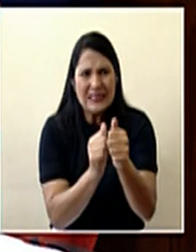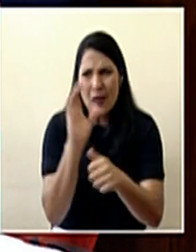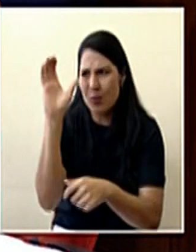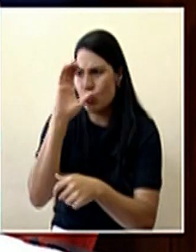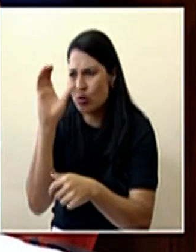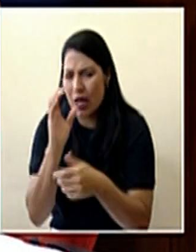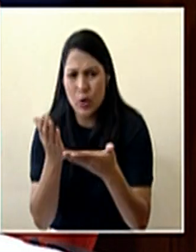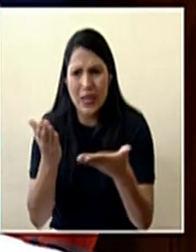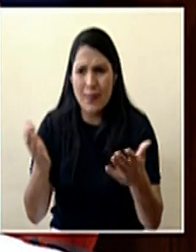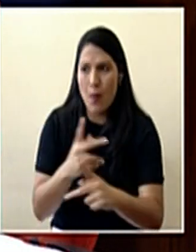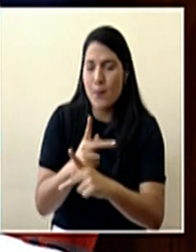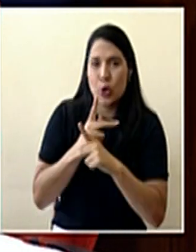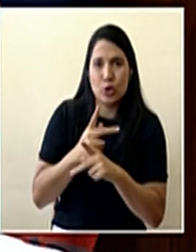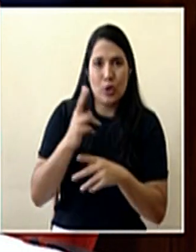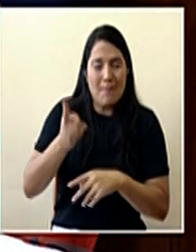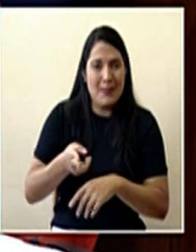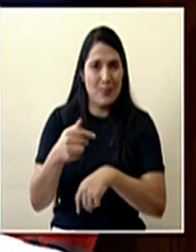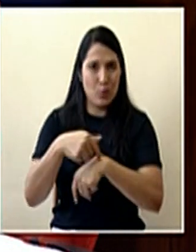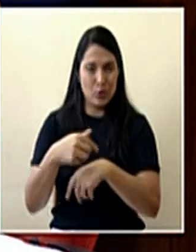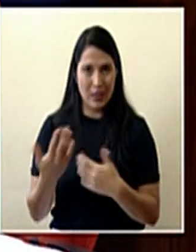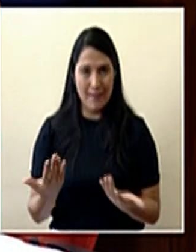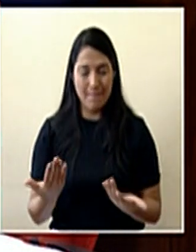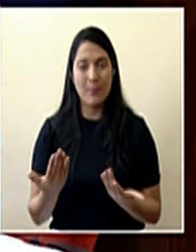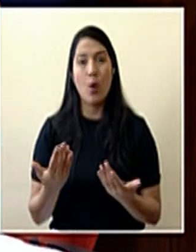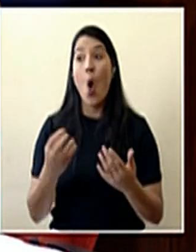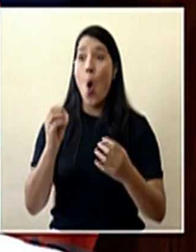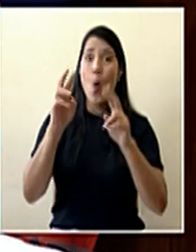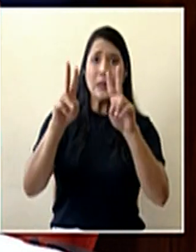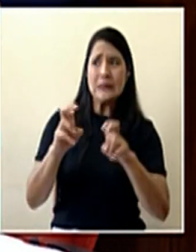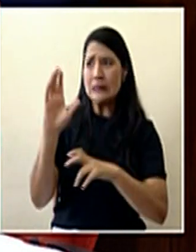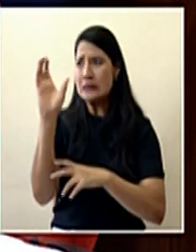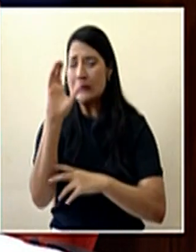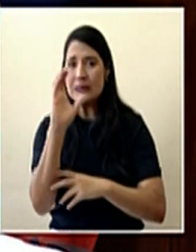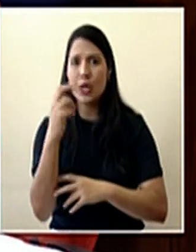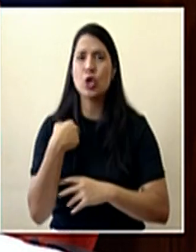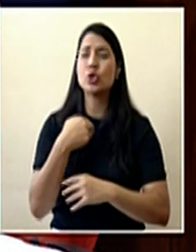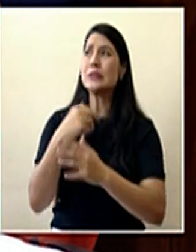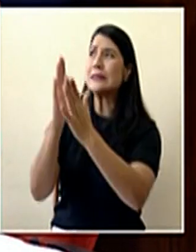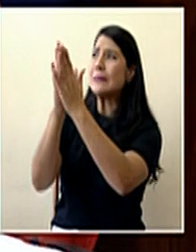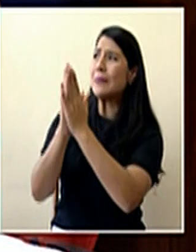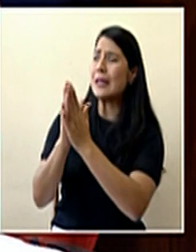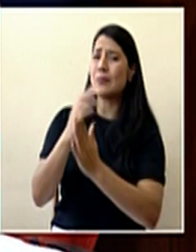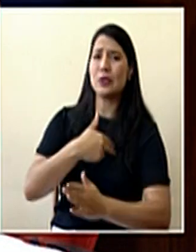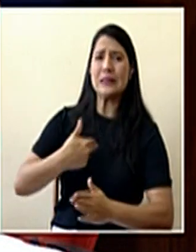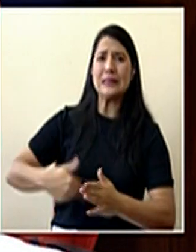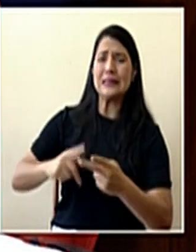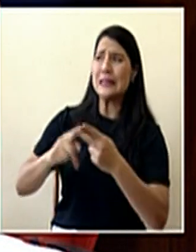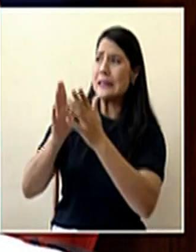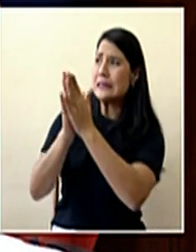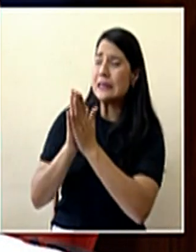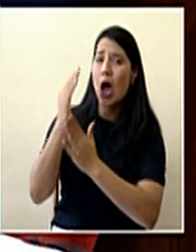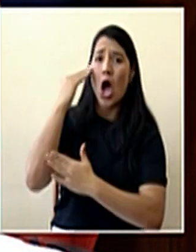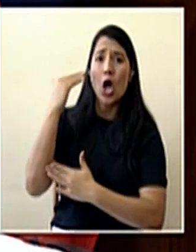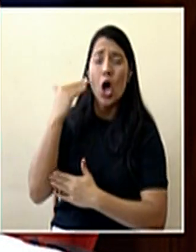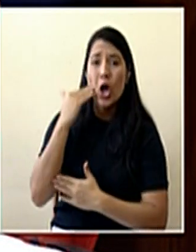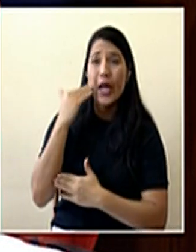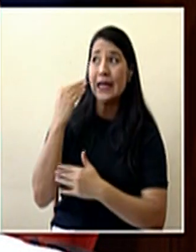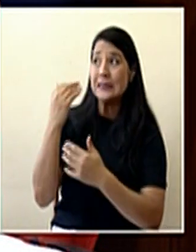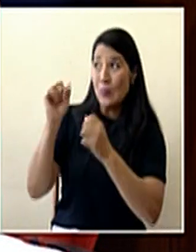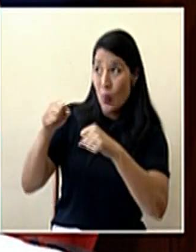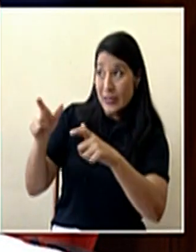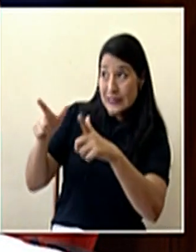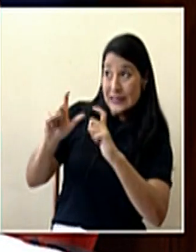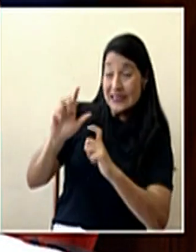de hecho, le pedimos a la República Popular de China y a la República de Corea y a Estados Unidos que si nos podrían donar 5 millones de pruebas. Y en